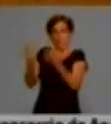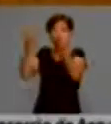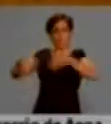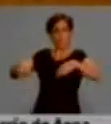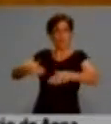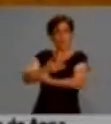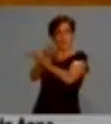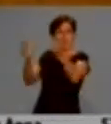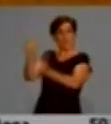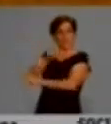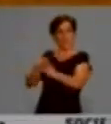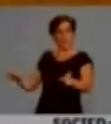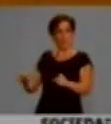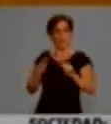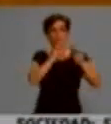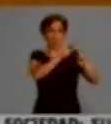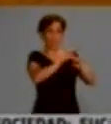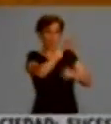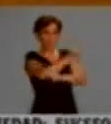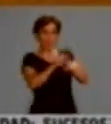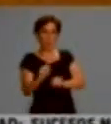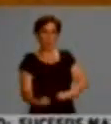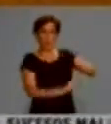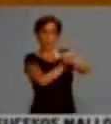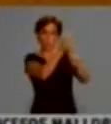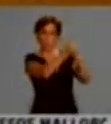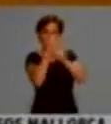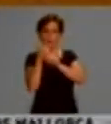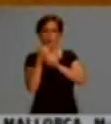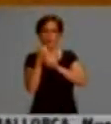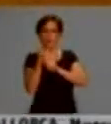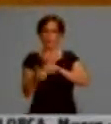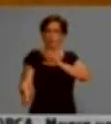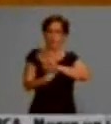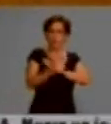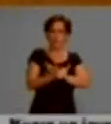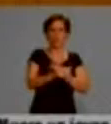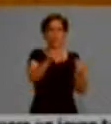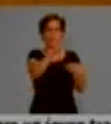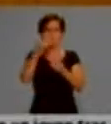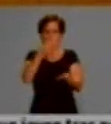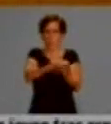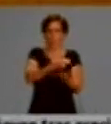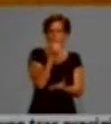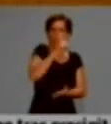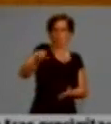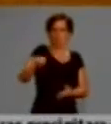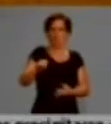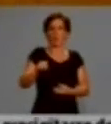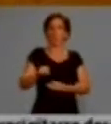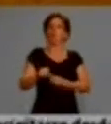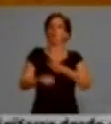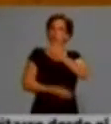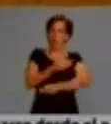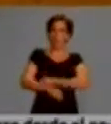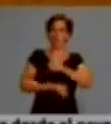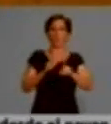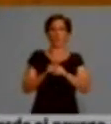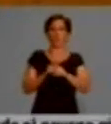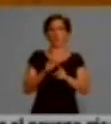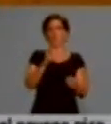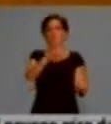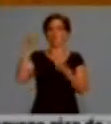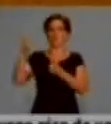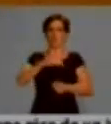populares, sus protegidos defraudan y evaden impuestos y se benefician de la amnistía fiscal de su gobierno. Mientras